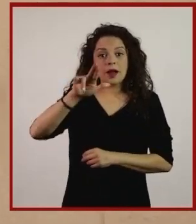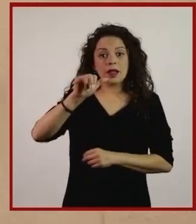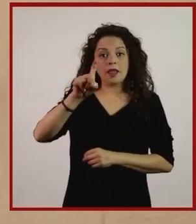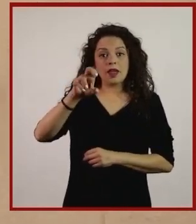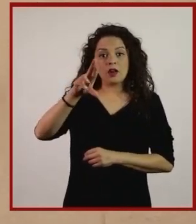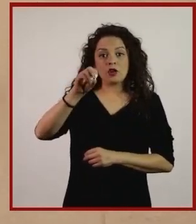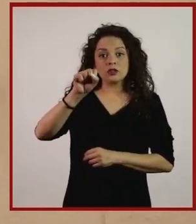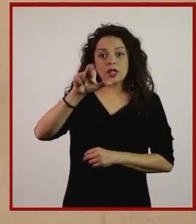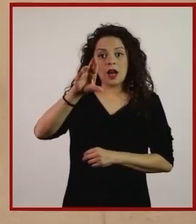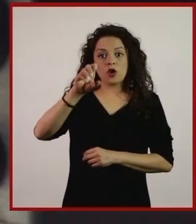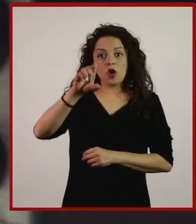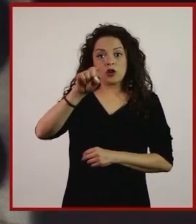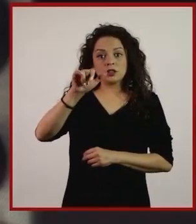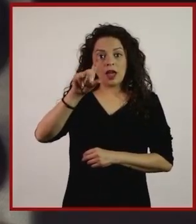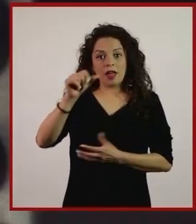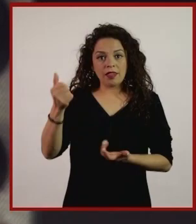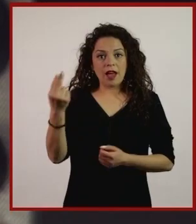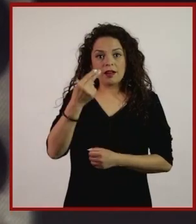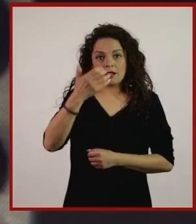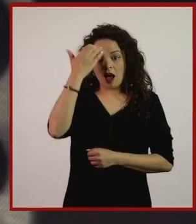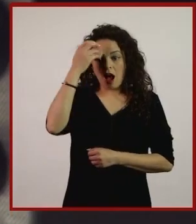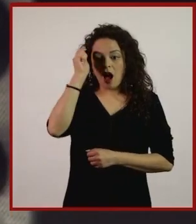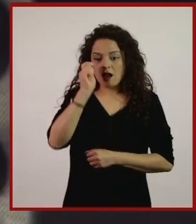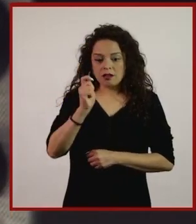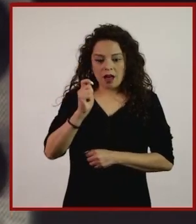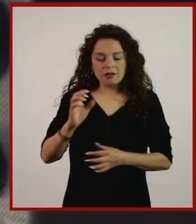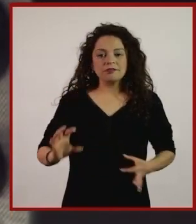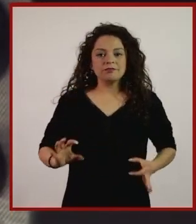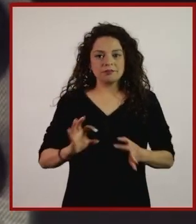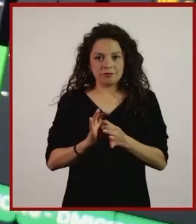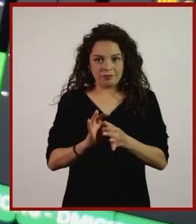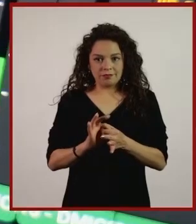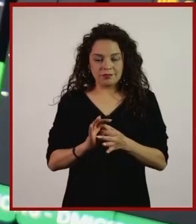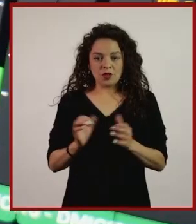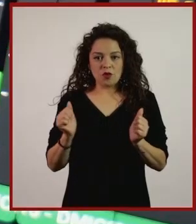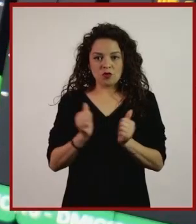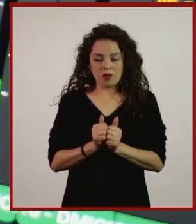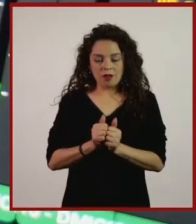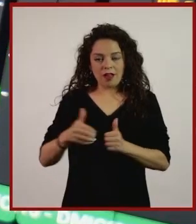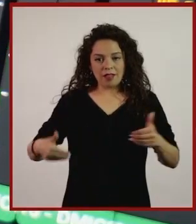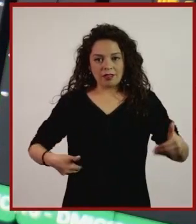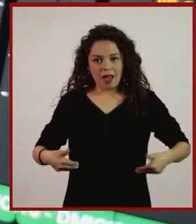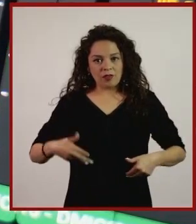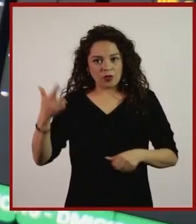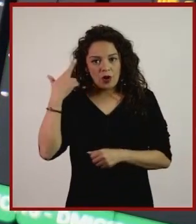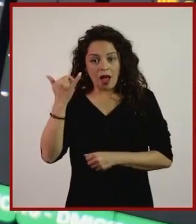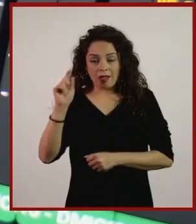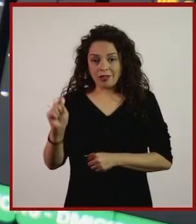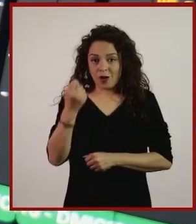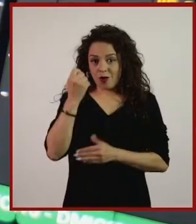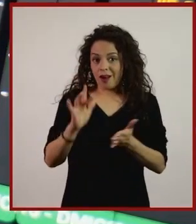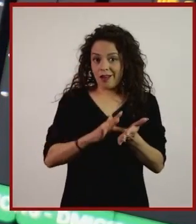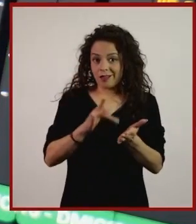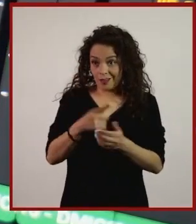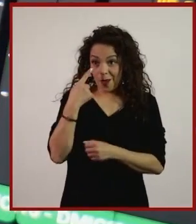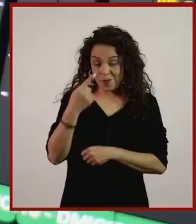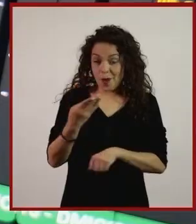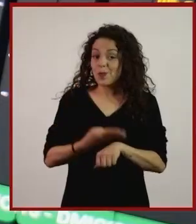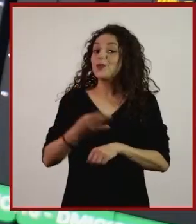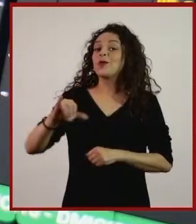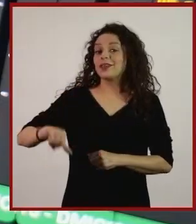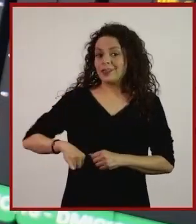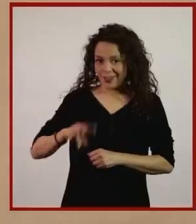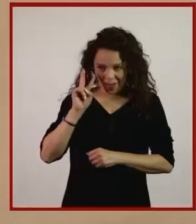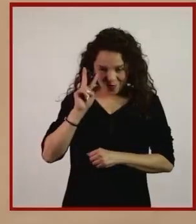María del Rosario Lozada. Conoceremos la relación afortunada entre radioteatro y tecnología digital. Ya verán